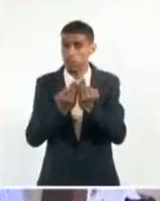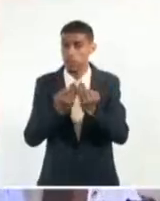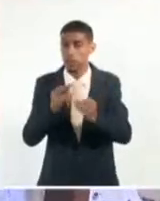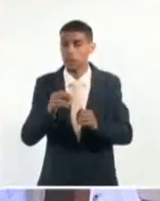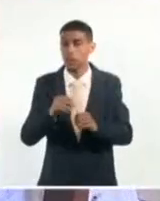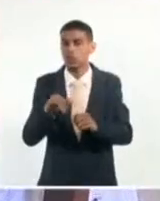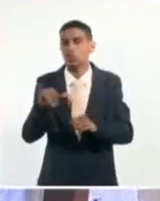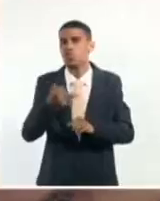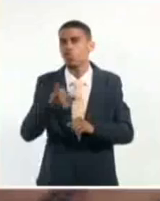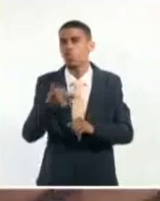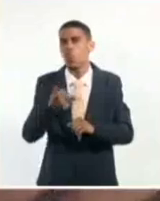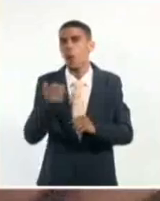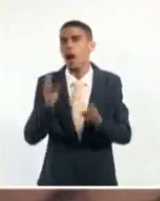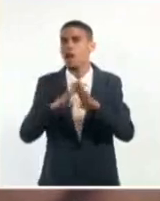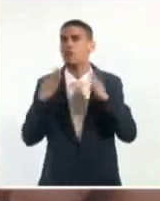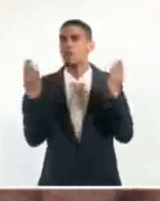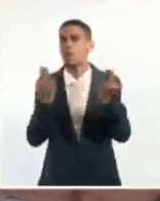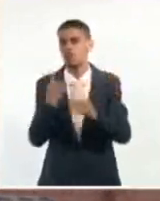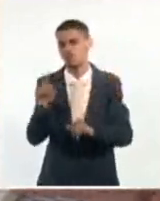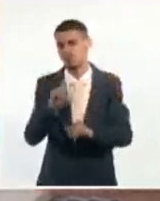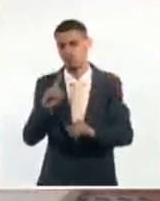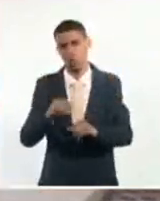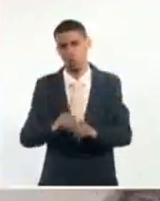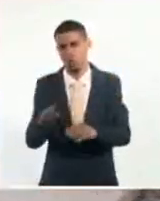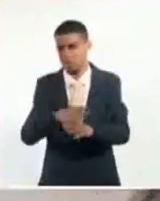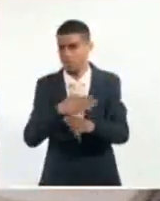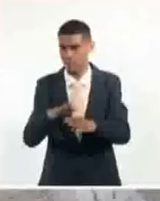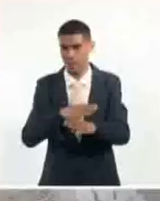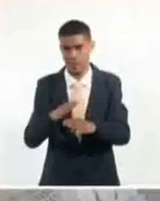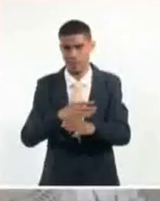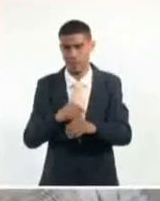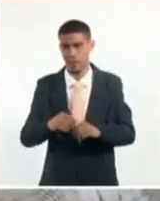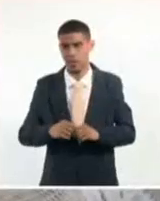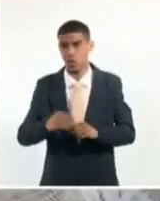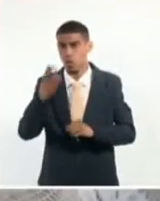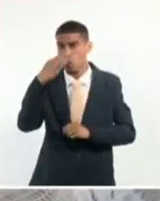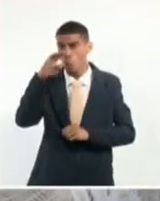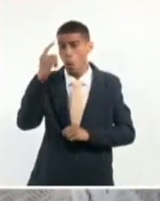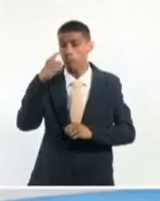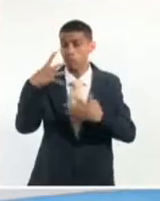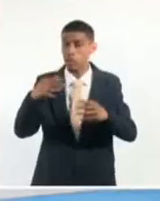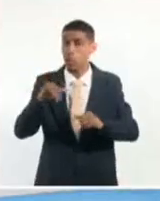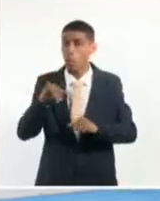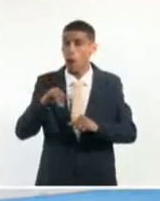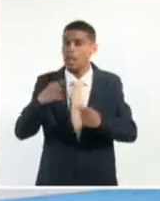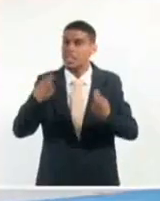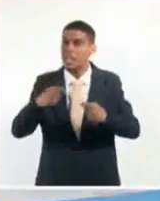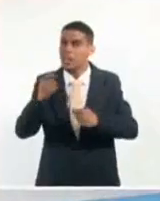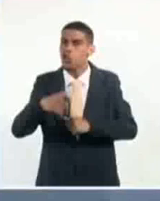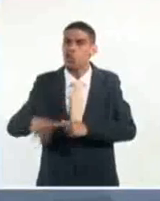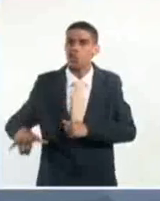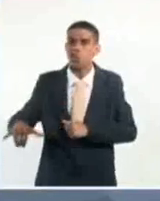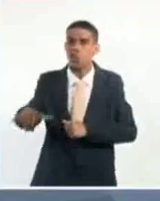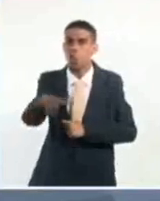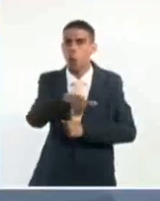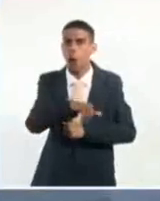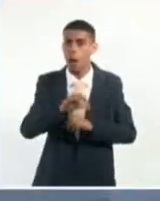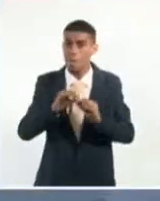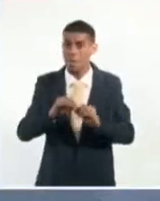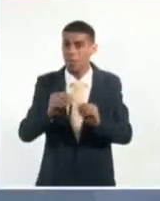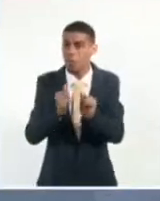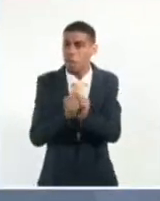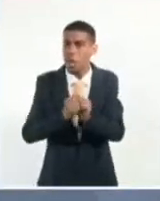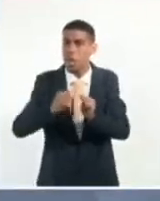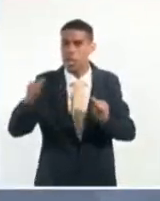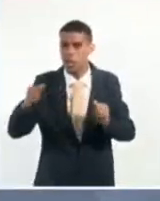mundo, con un elevado contenido humanista, protector de los derechos y garantías para todos, evidenció el carácter democrático del